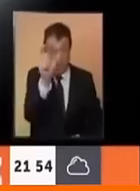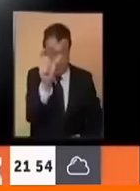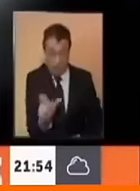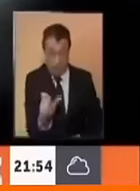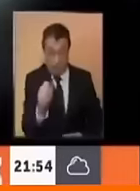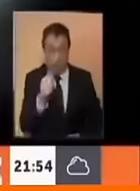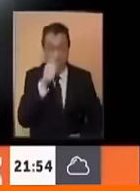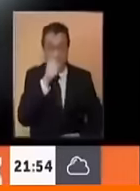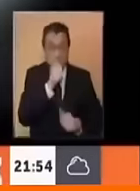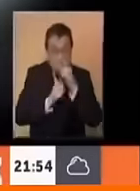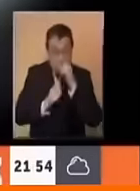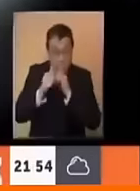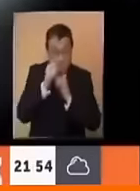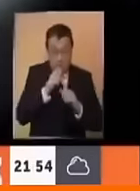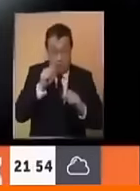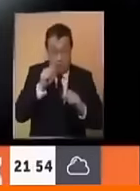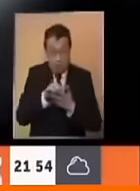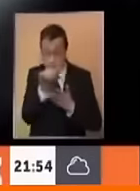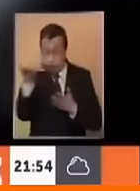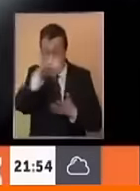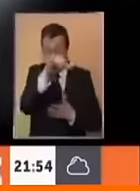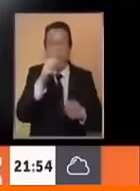para soportar esta misión simulada.